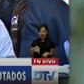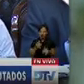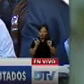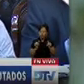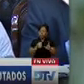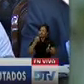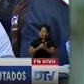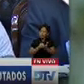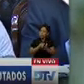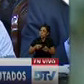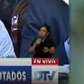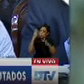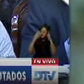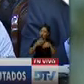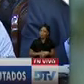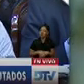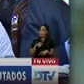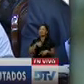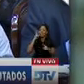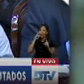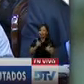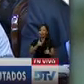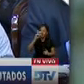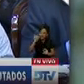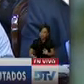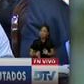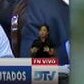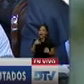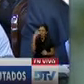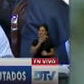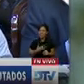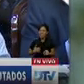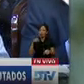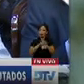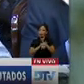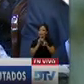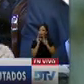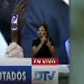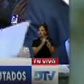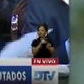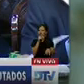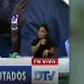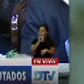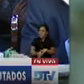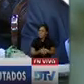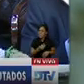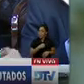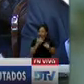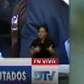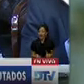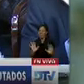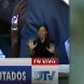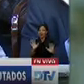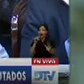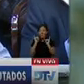está pasando en el cono sobre no para y se limitó en todos está ascendiendo la cantidad de casos que tienen por día